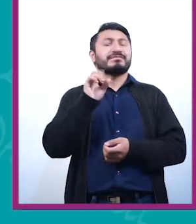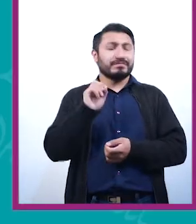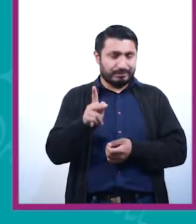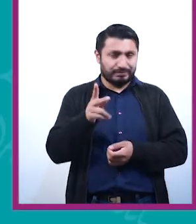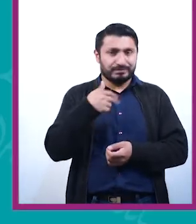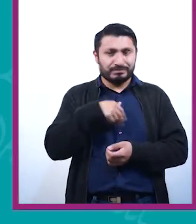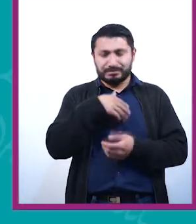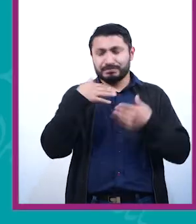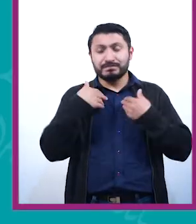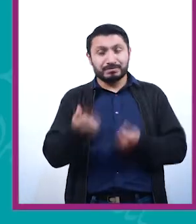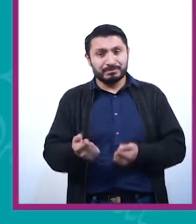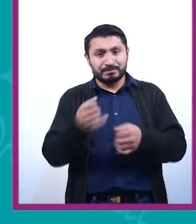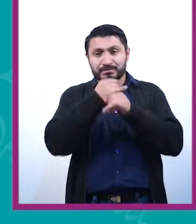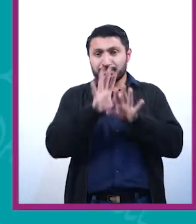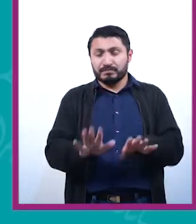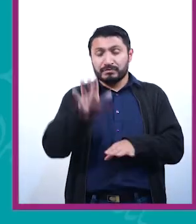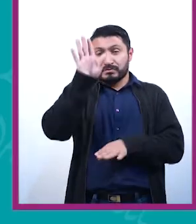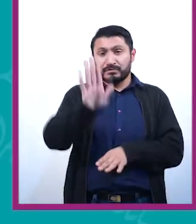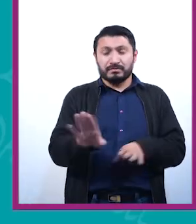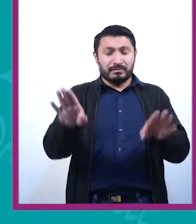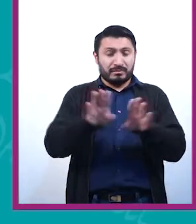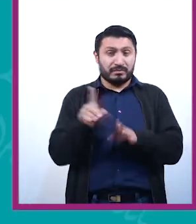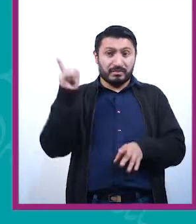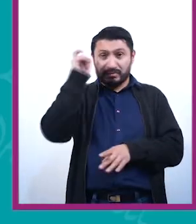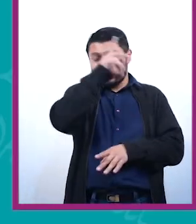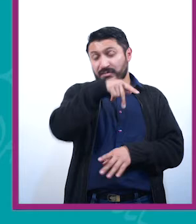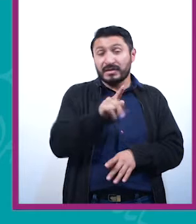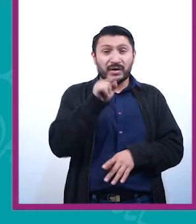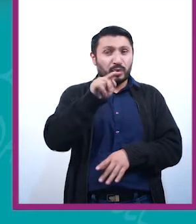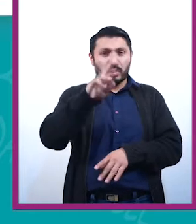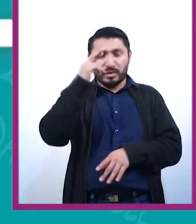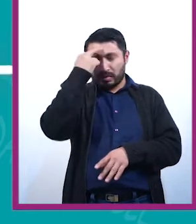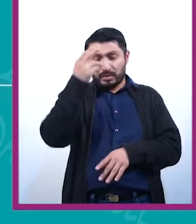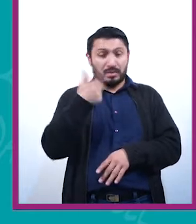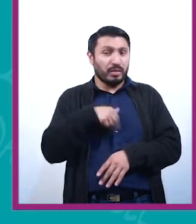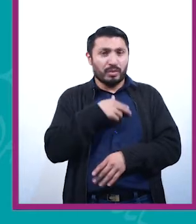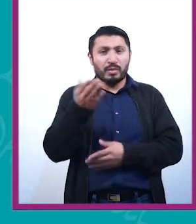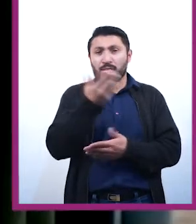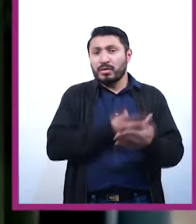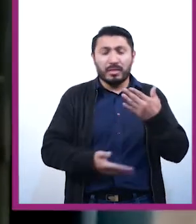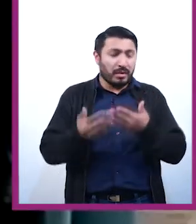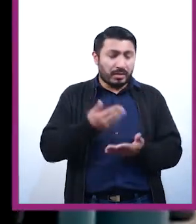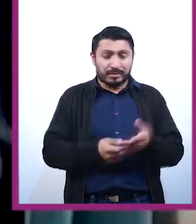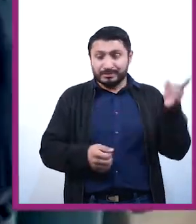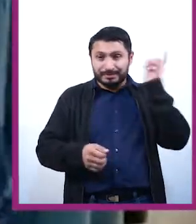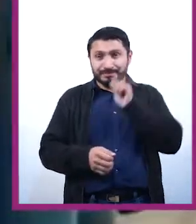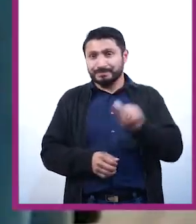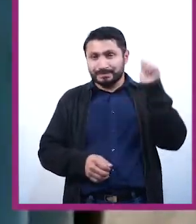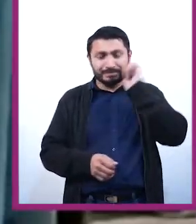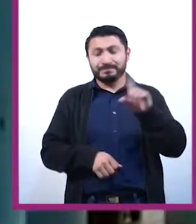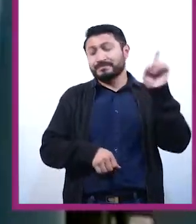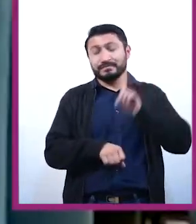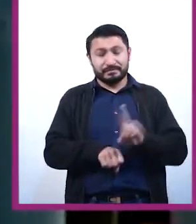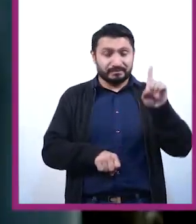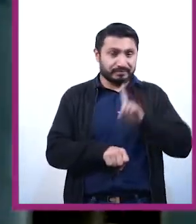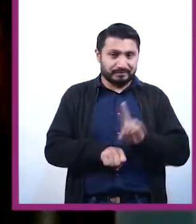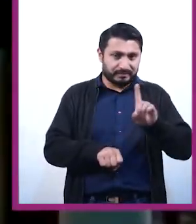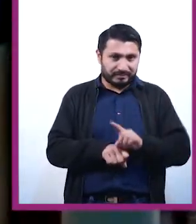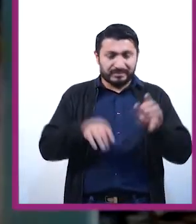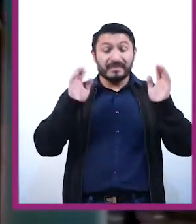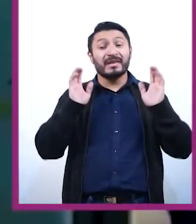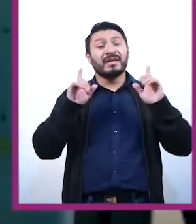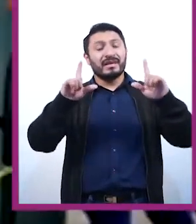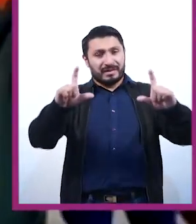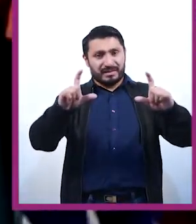admitimos. Esta información parece muy técnica, pero toma en cuenta que convivimos con ella todos los días. Hagamos